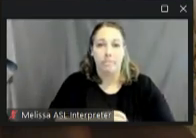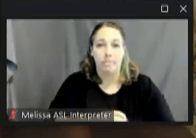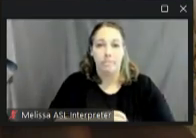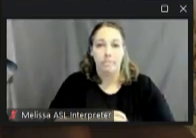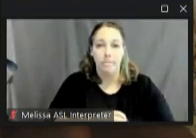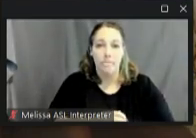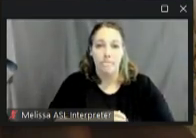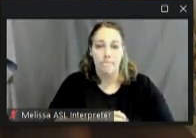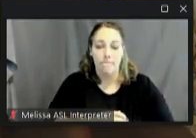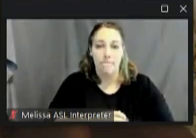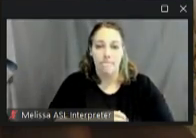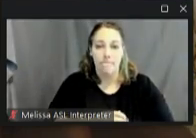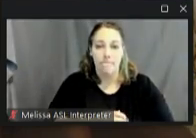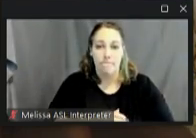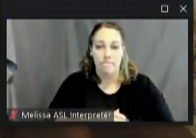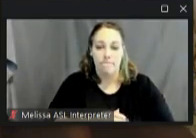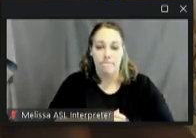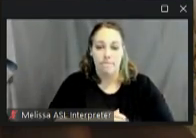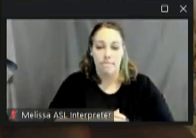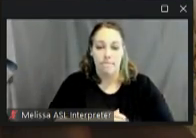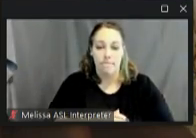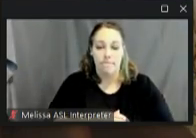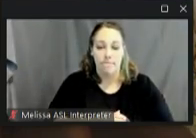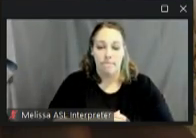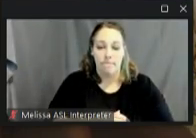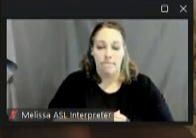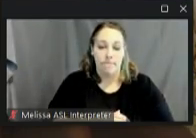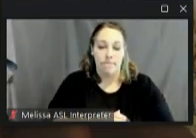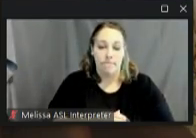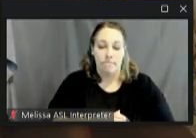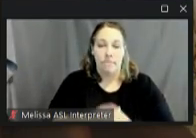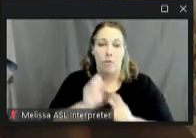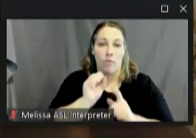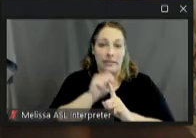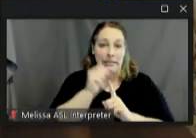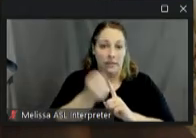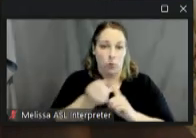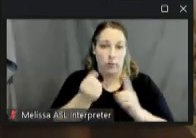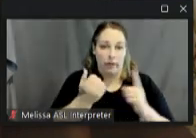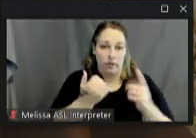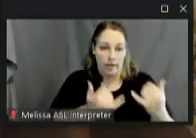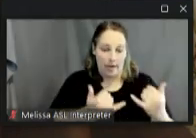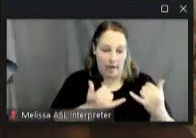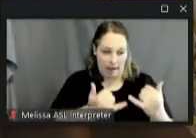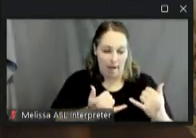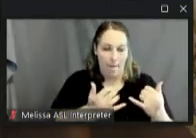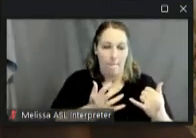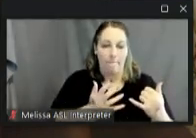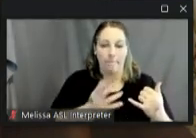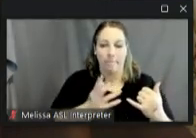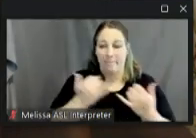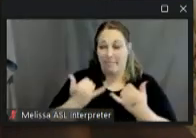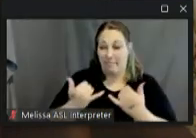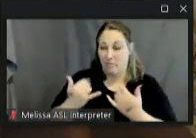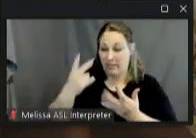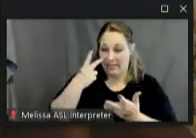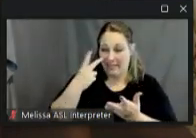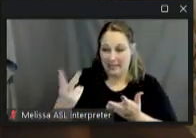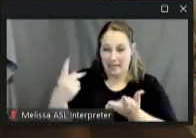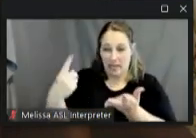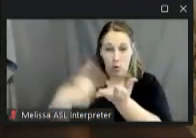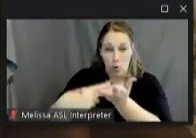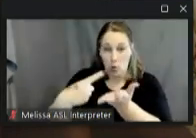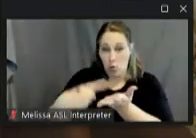casi absoluta de la temática, por lo que también se vuelve una preocupación en nuestro